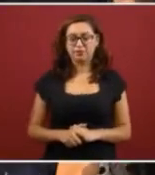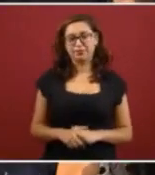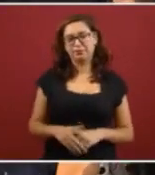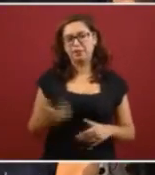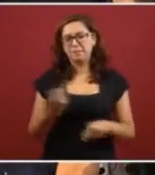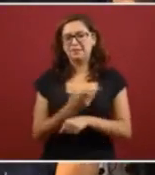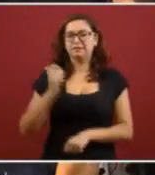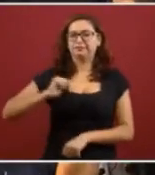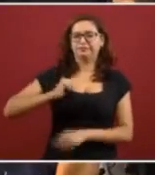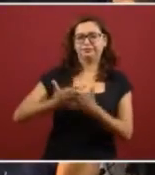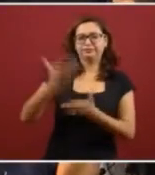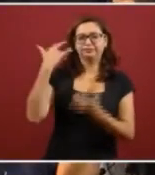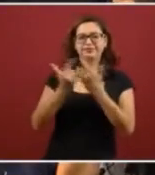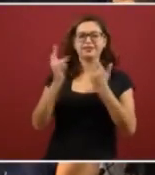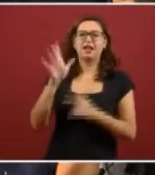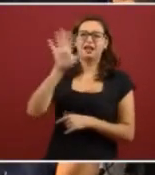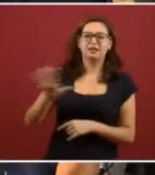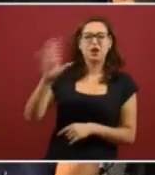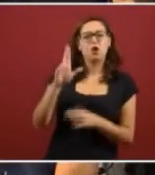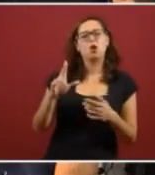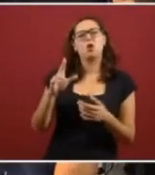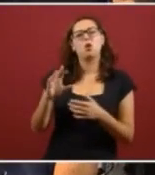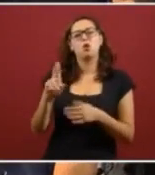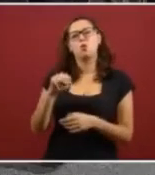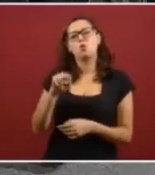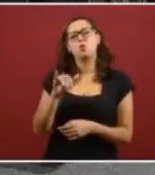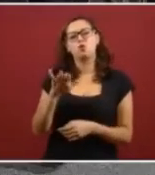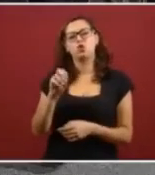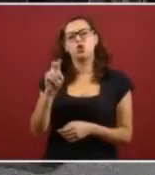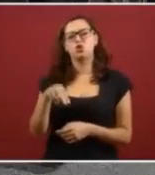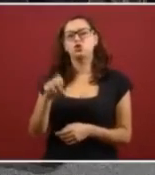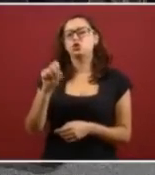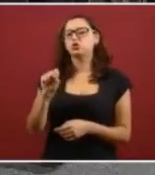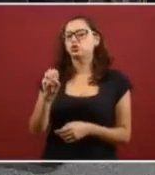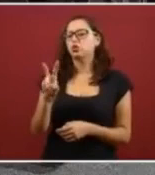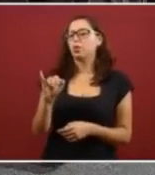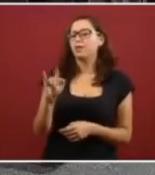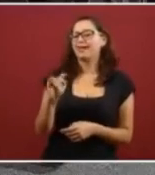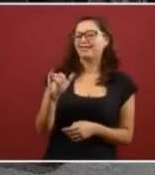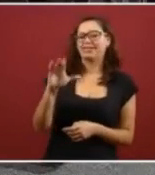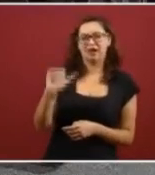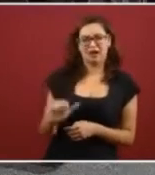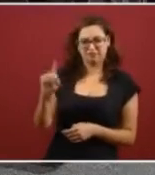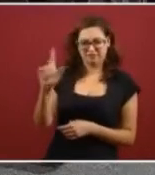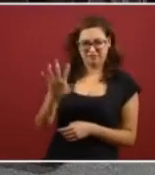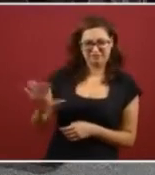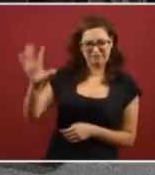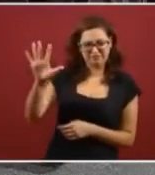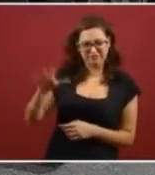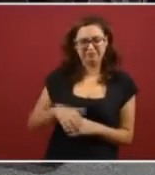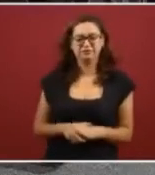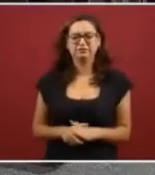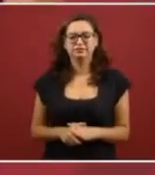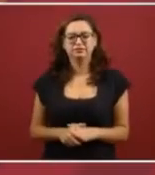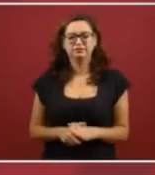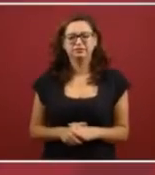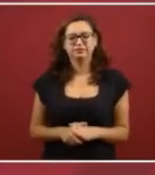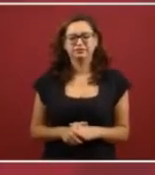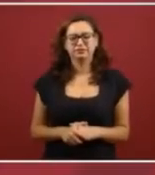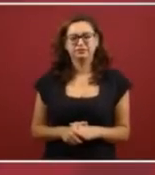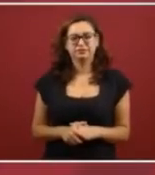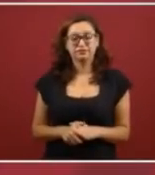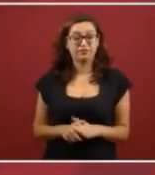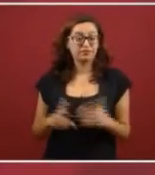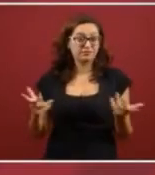The Soviet Union falls. Imagínense que se forman that they, en esa they